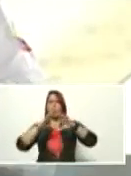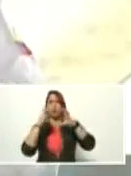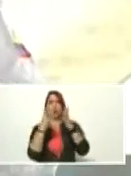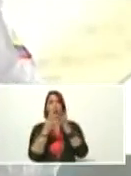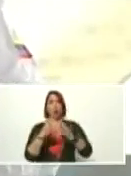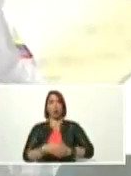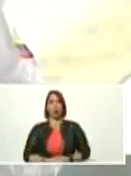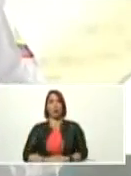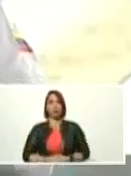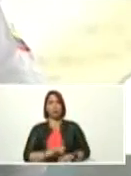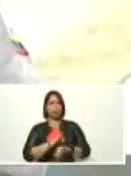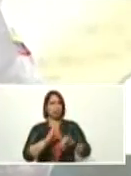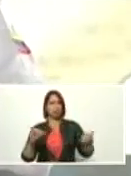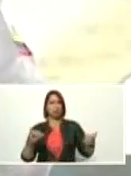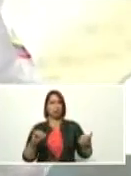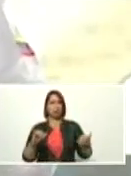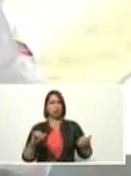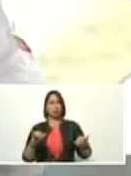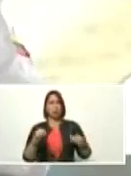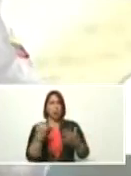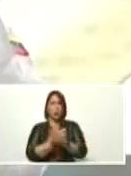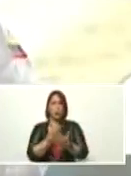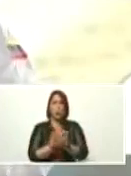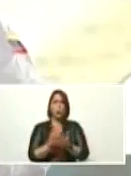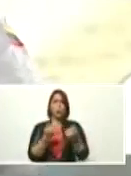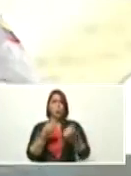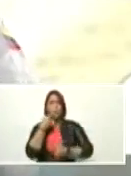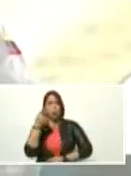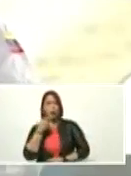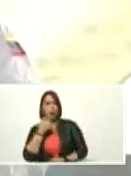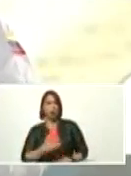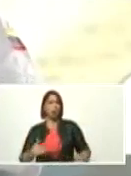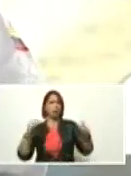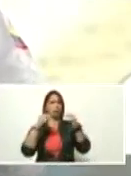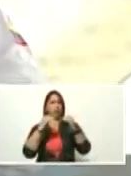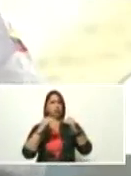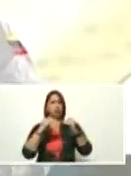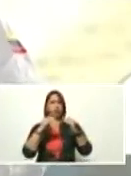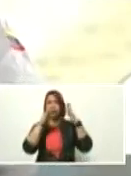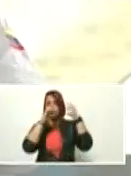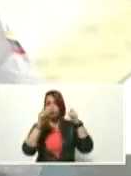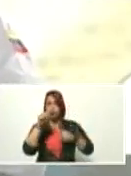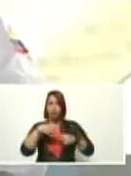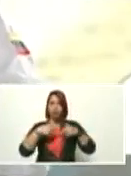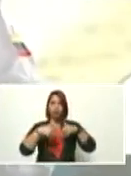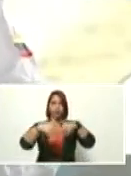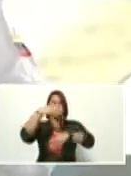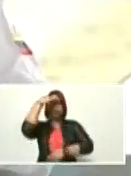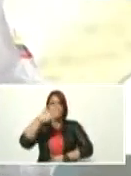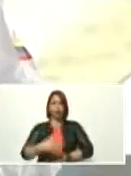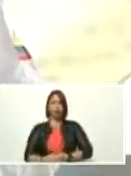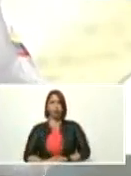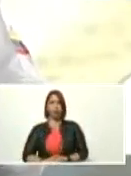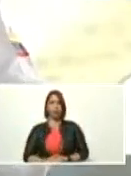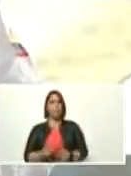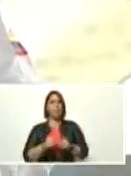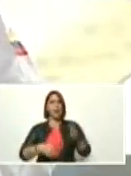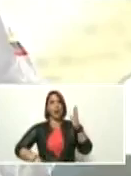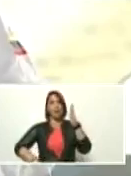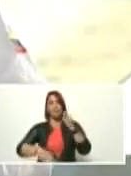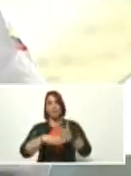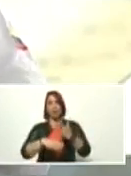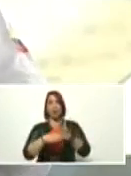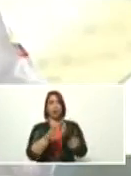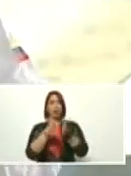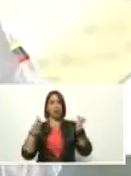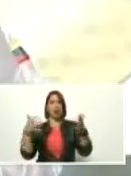están alineando económica, política, diplomática y militarmente Occidente para ir a una gran